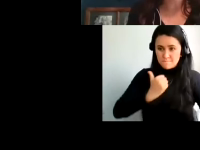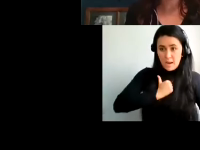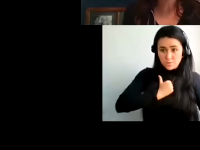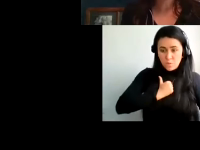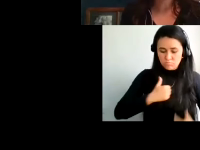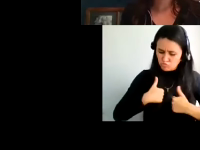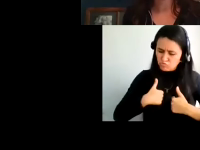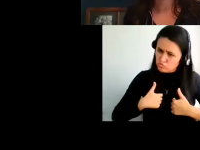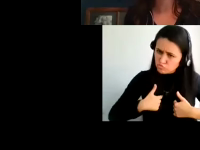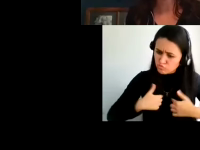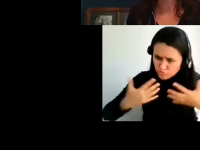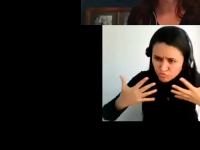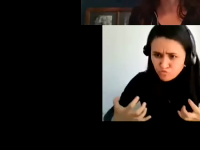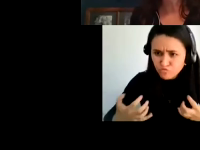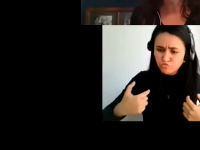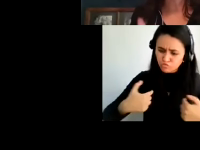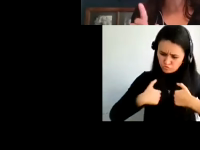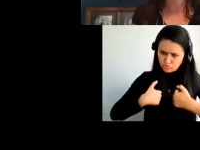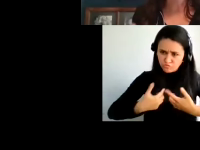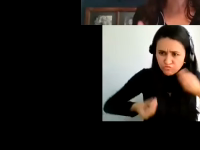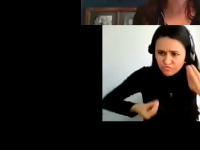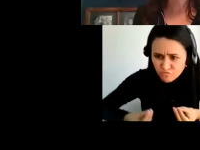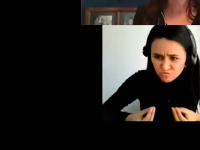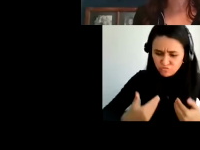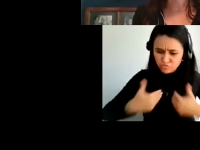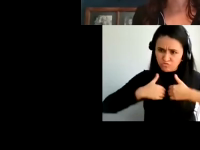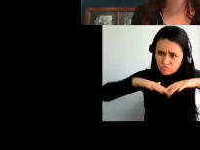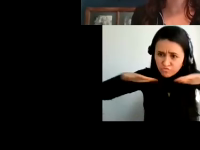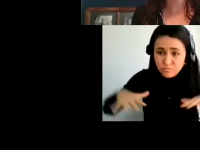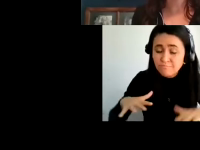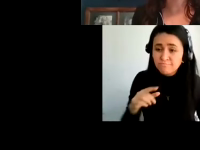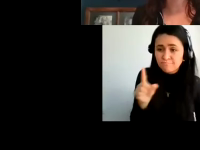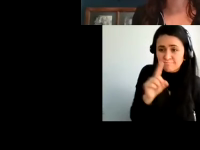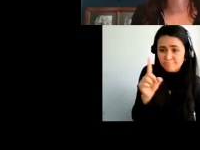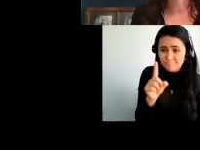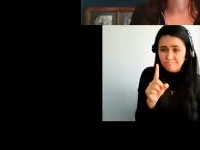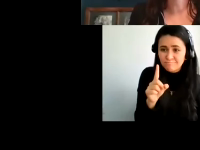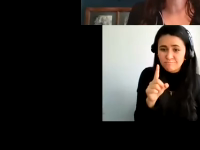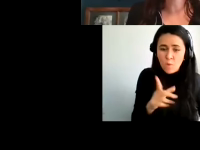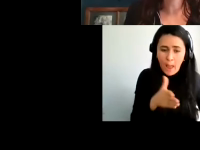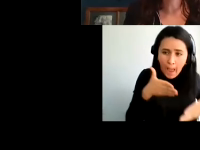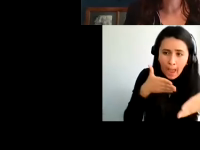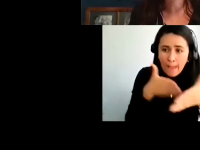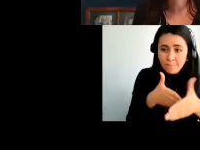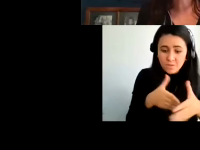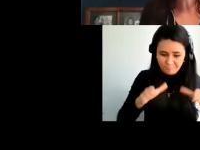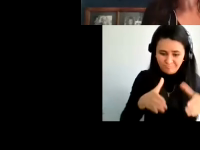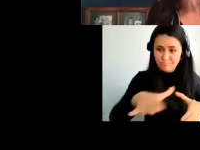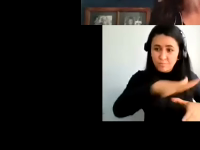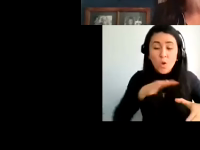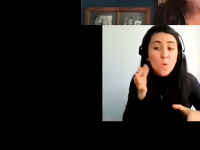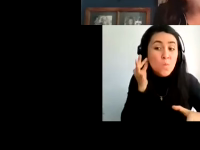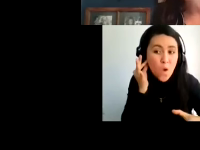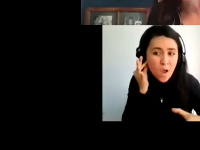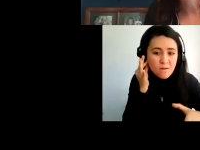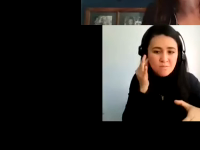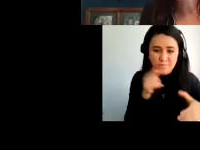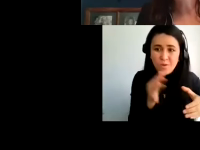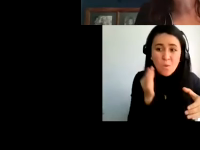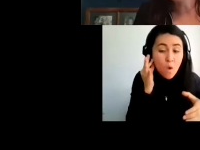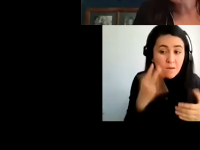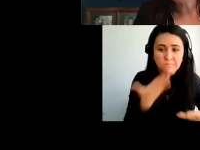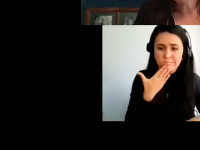como producto del matrimonio temprano, con efectos muy negativos sobre la probabilidad que tienen este grupo de mujeres de utilizar servicios